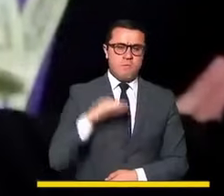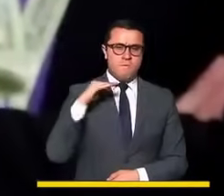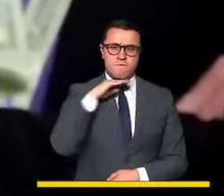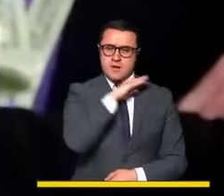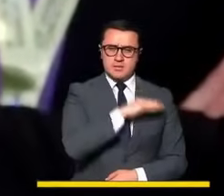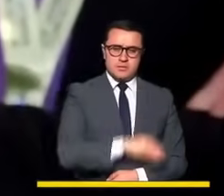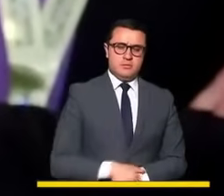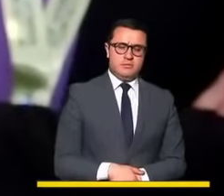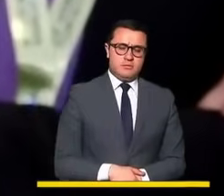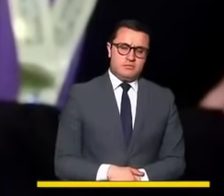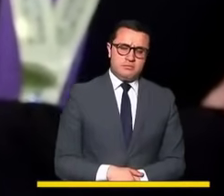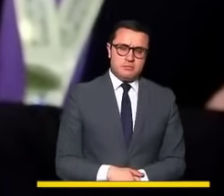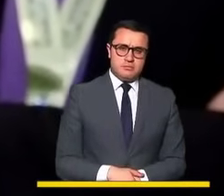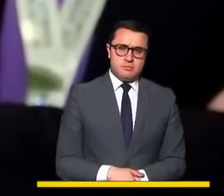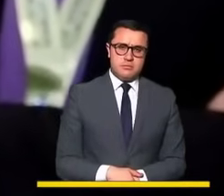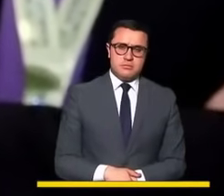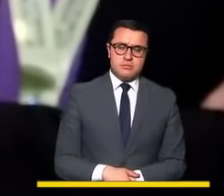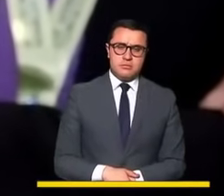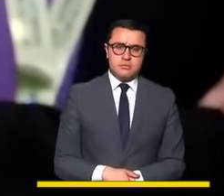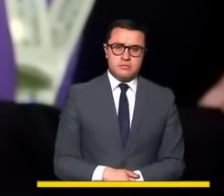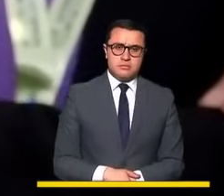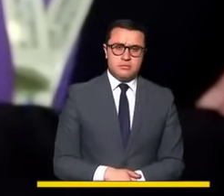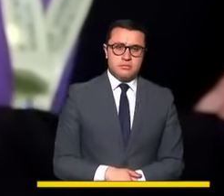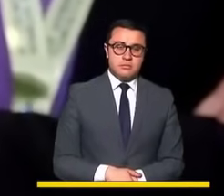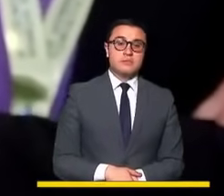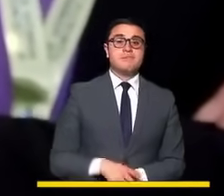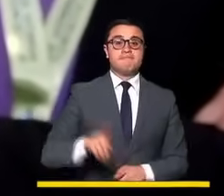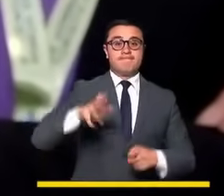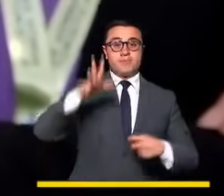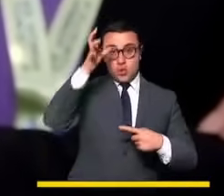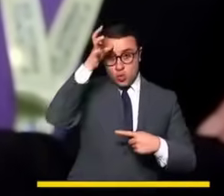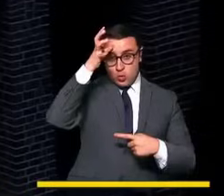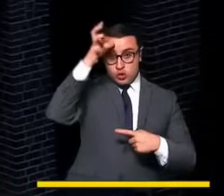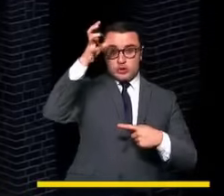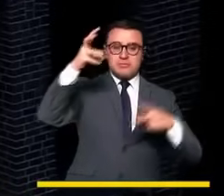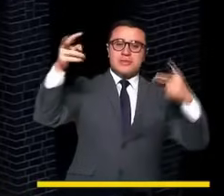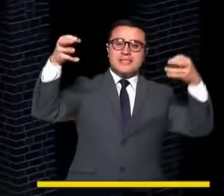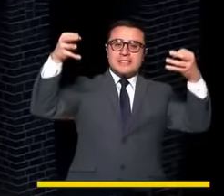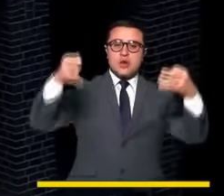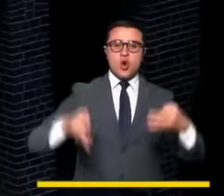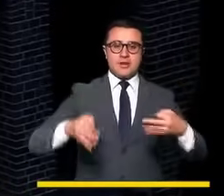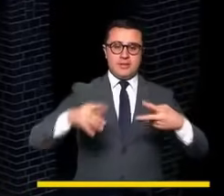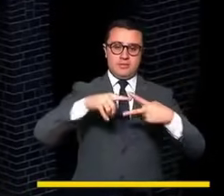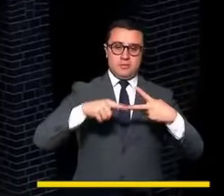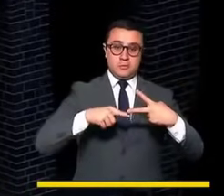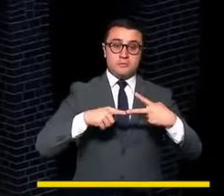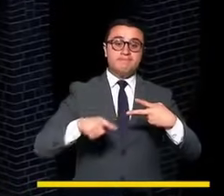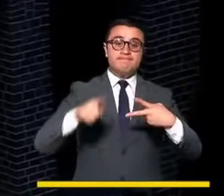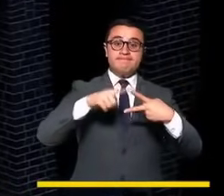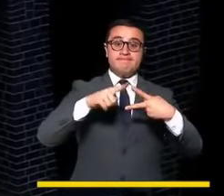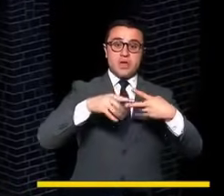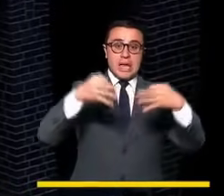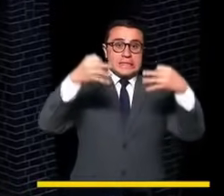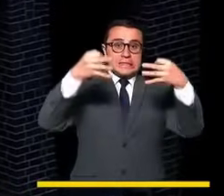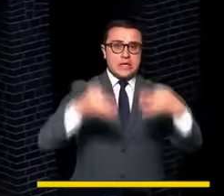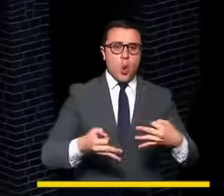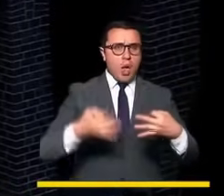así, digamos. Tiene que ver, sí, con dos concepciones de la seguridad. Si la seguridad se